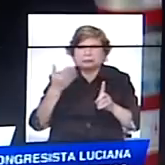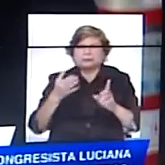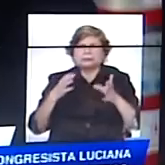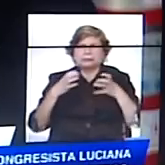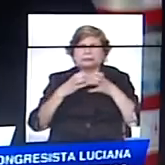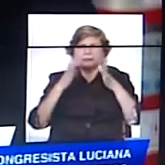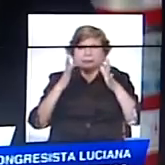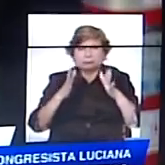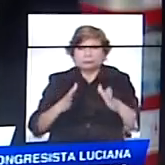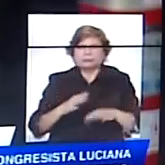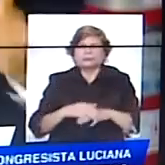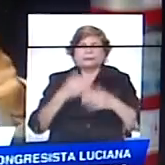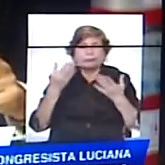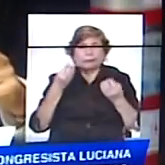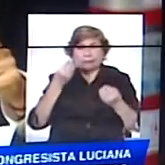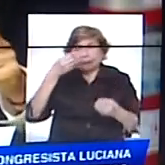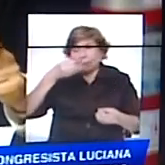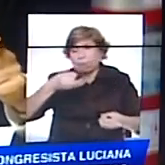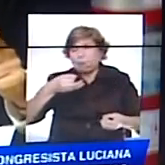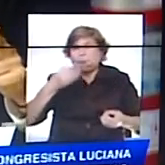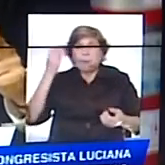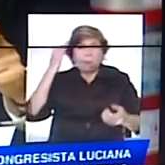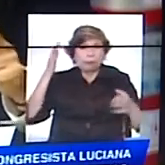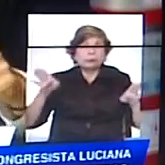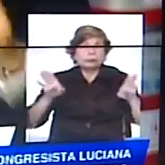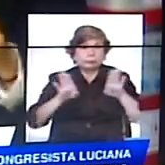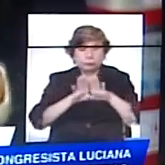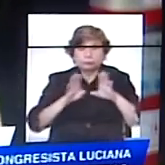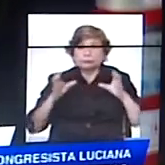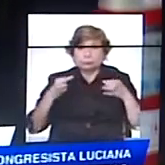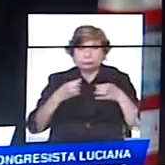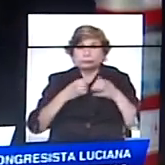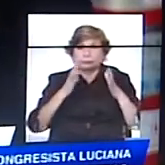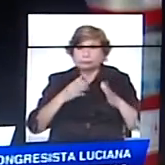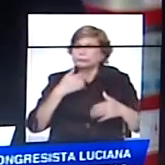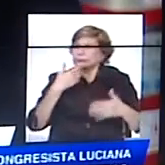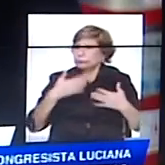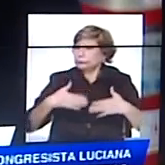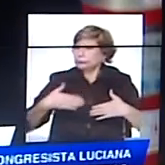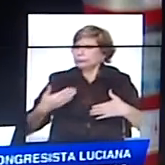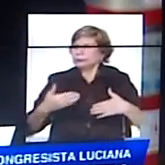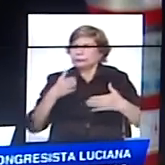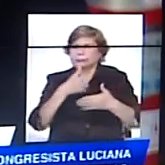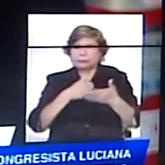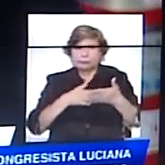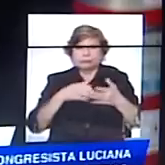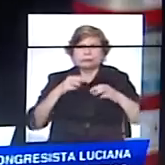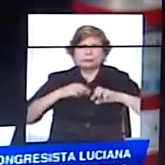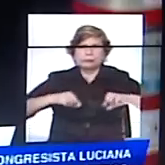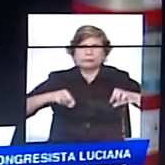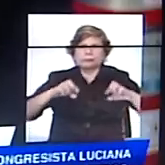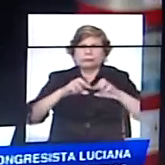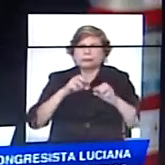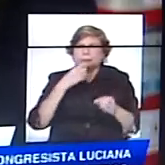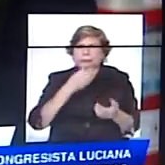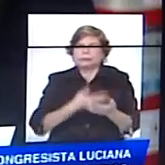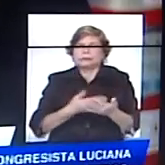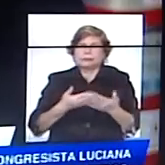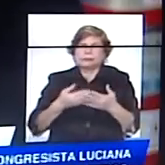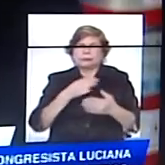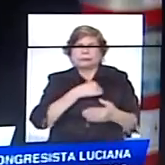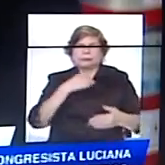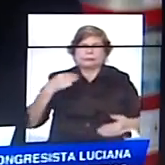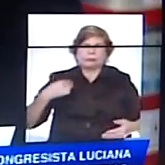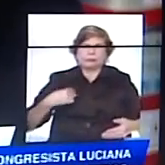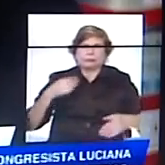Y recuerde ese nombre, Alexander Peña Quispe. Alexander Peña Quispe solicitó a Luciana León interceder